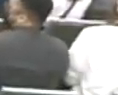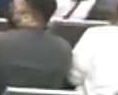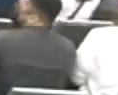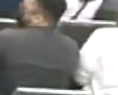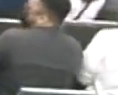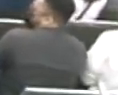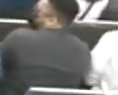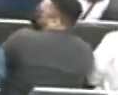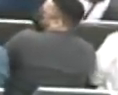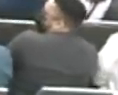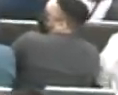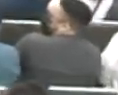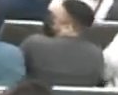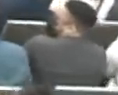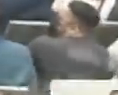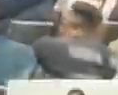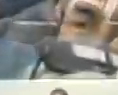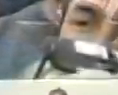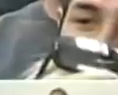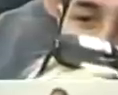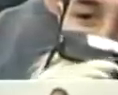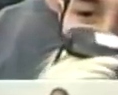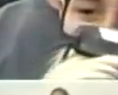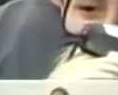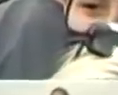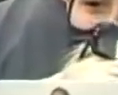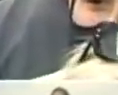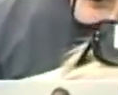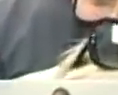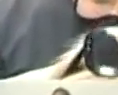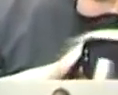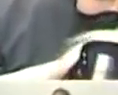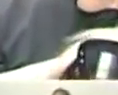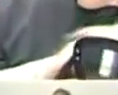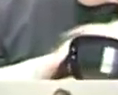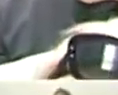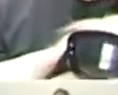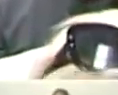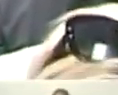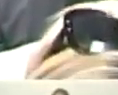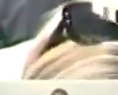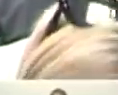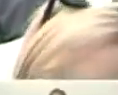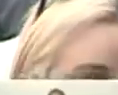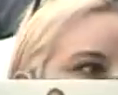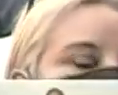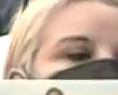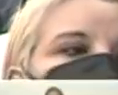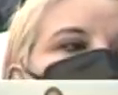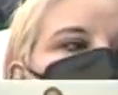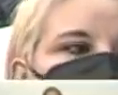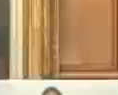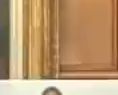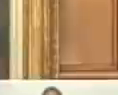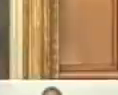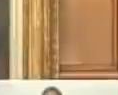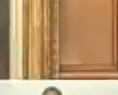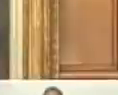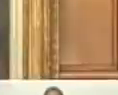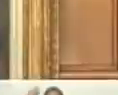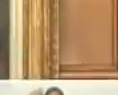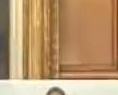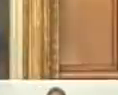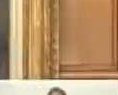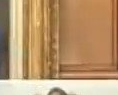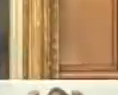No culmina la frase de Isaías, porque Isaías ahí dice: el presidente Chávez sigue siendo el